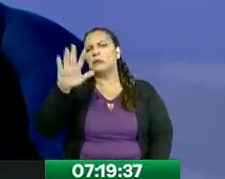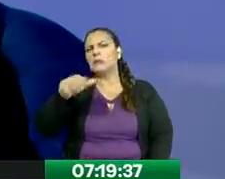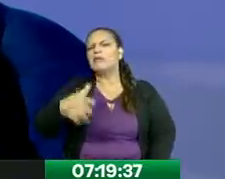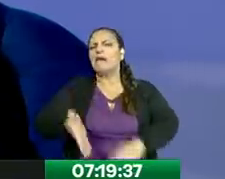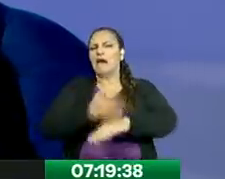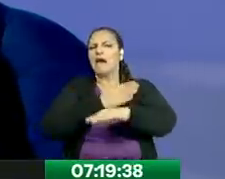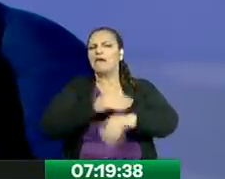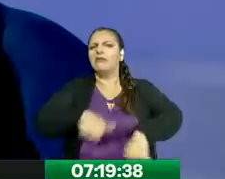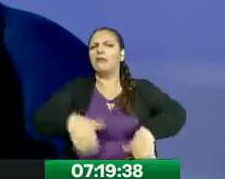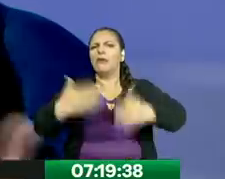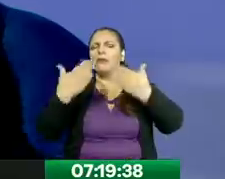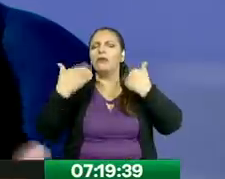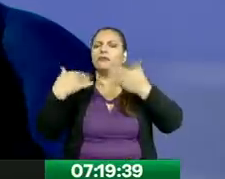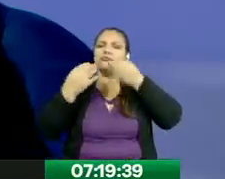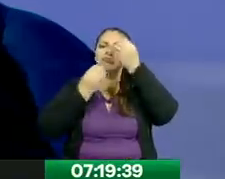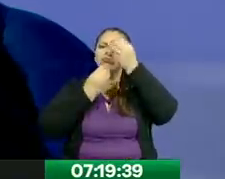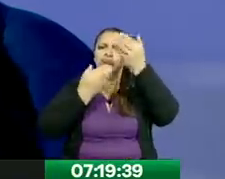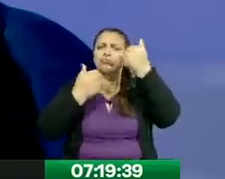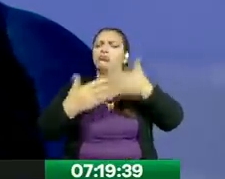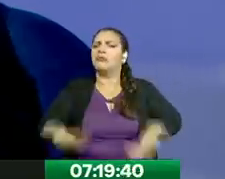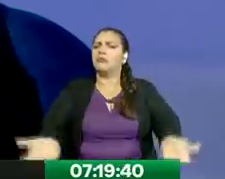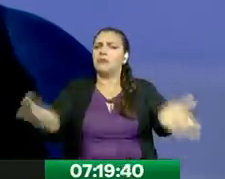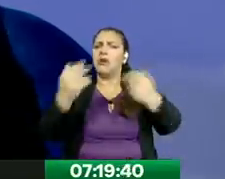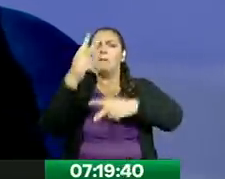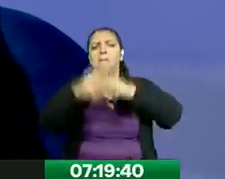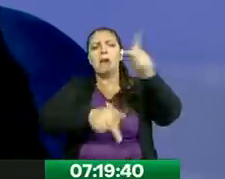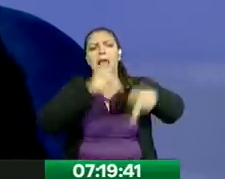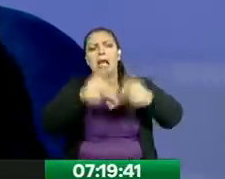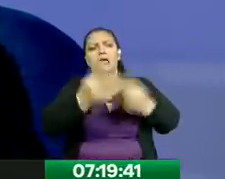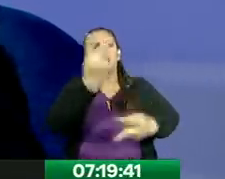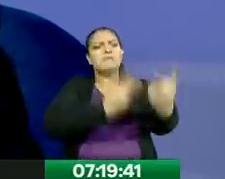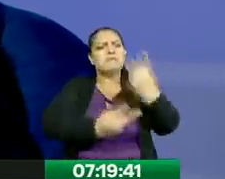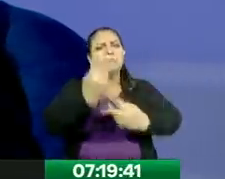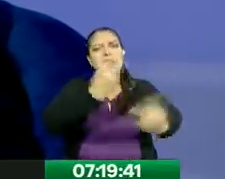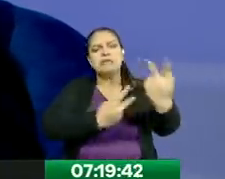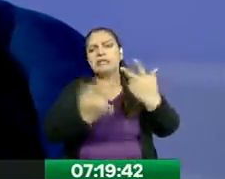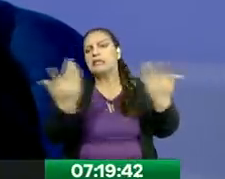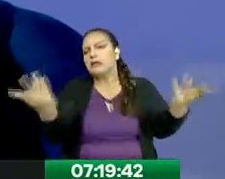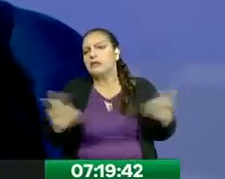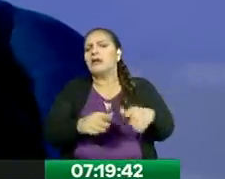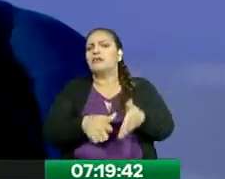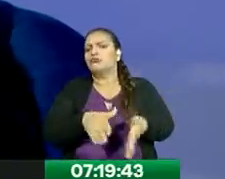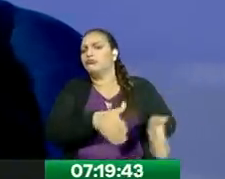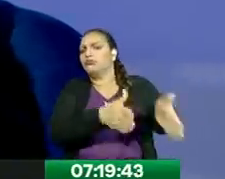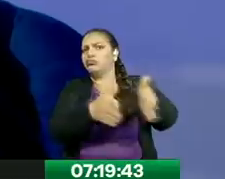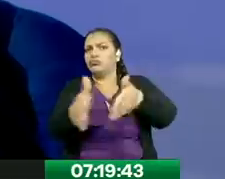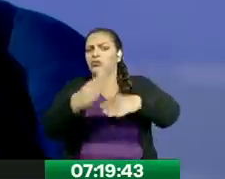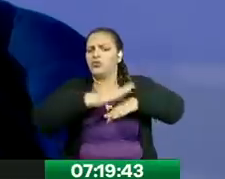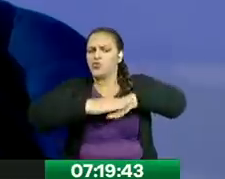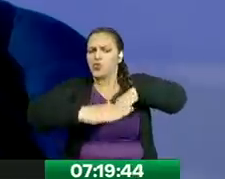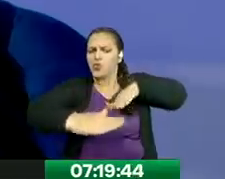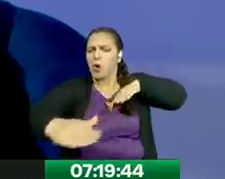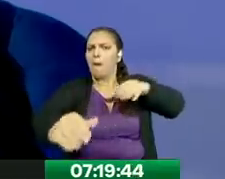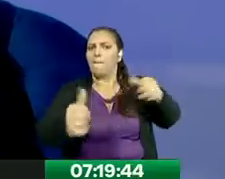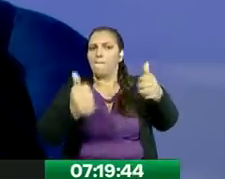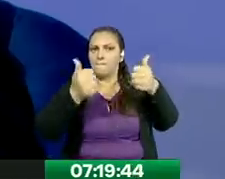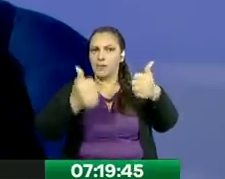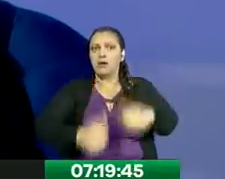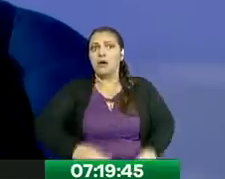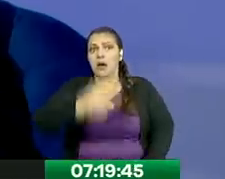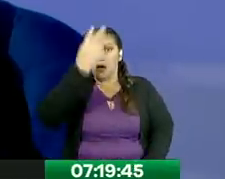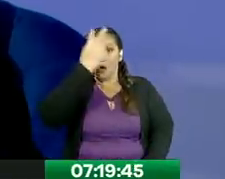cuanto a la capacidad tele instalada pues sabemos que están a full y de allá no hay espacios para las reservaciones así que esperemos que el feriado sea